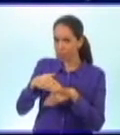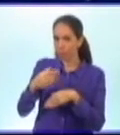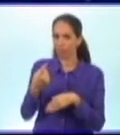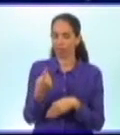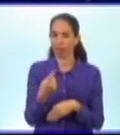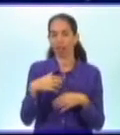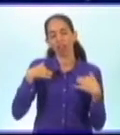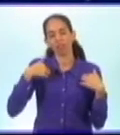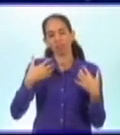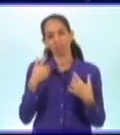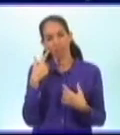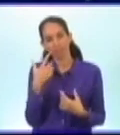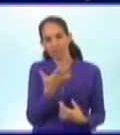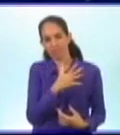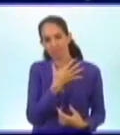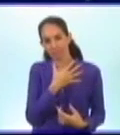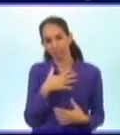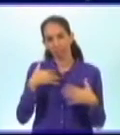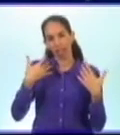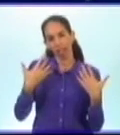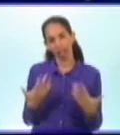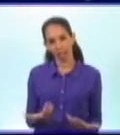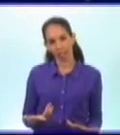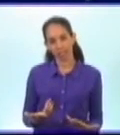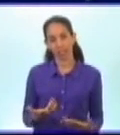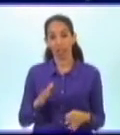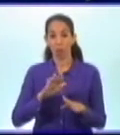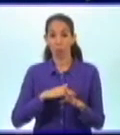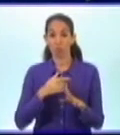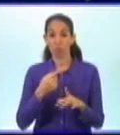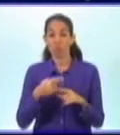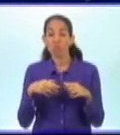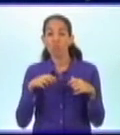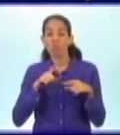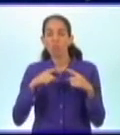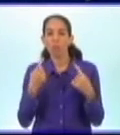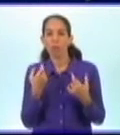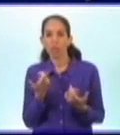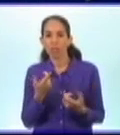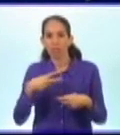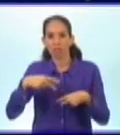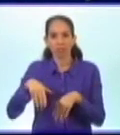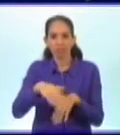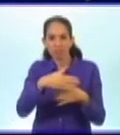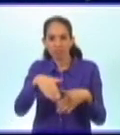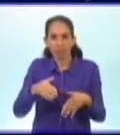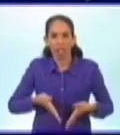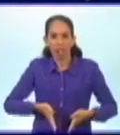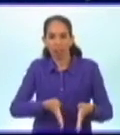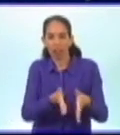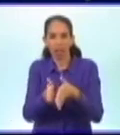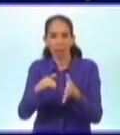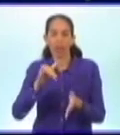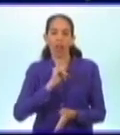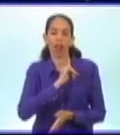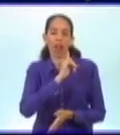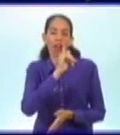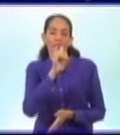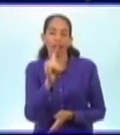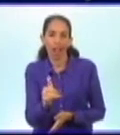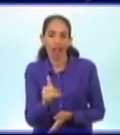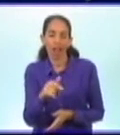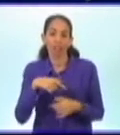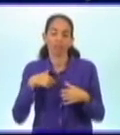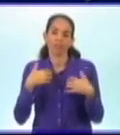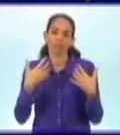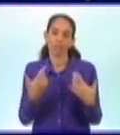cierto cansancio, producido sin duda por la distancia, lo difícil del camino y el peso del niño. Para dar calor humano y